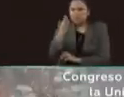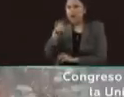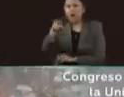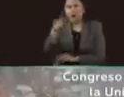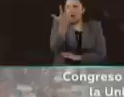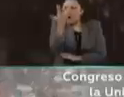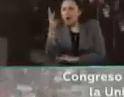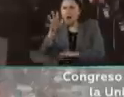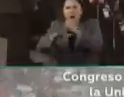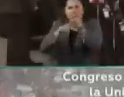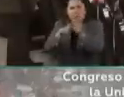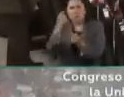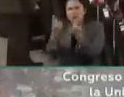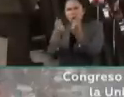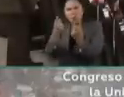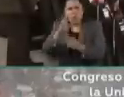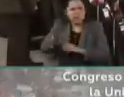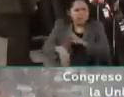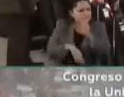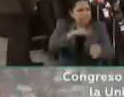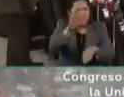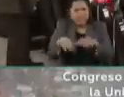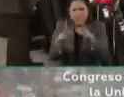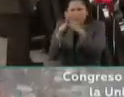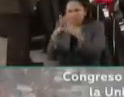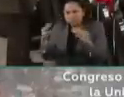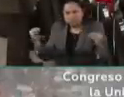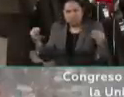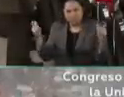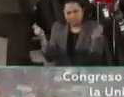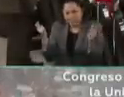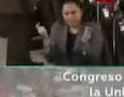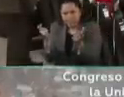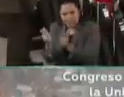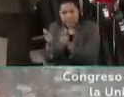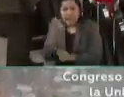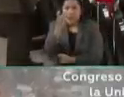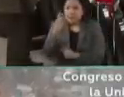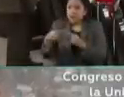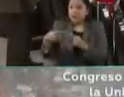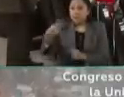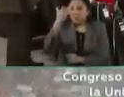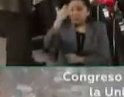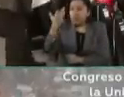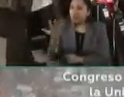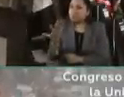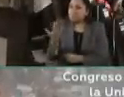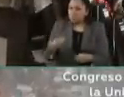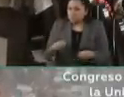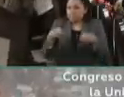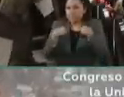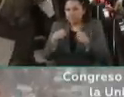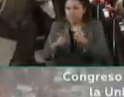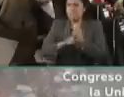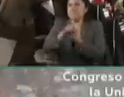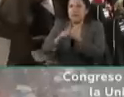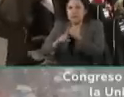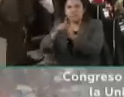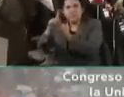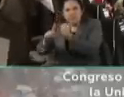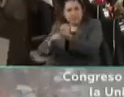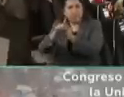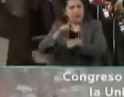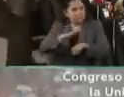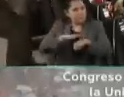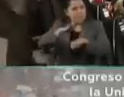recursos naturales serán los riesgos globales que afectarán con mayor severidad a nuestra vida diaria. Para enfrentar estos